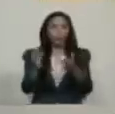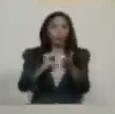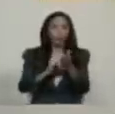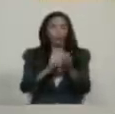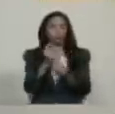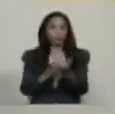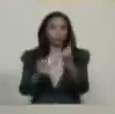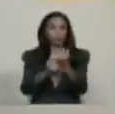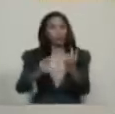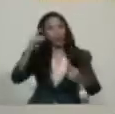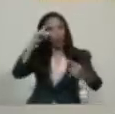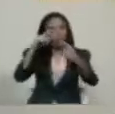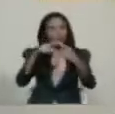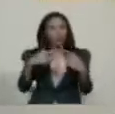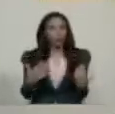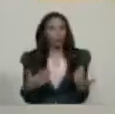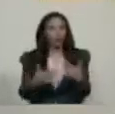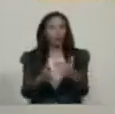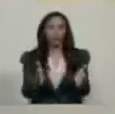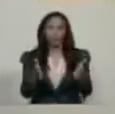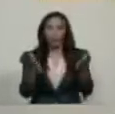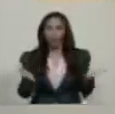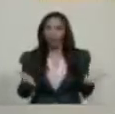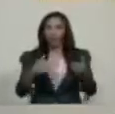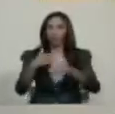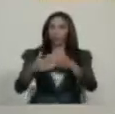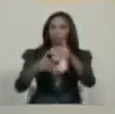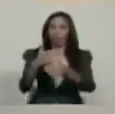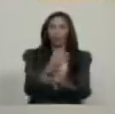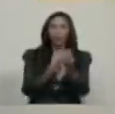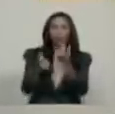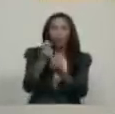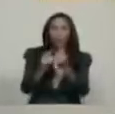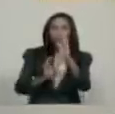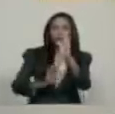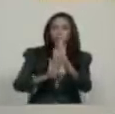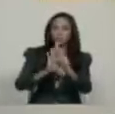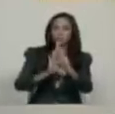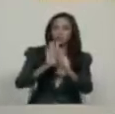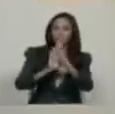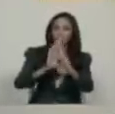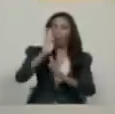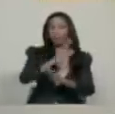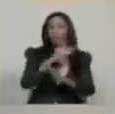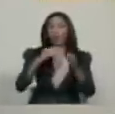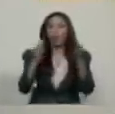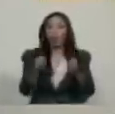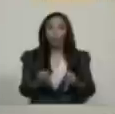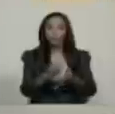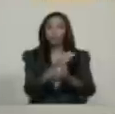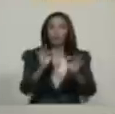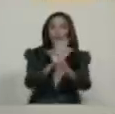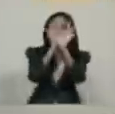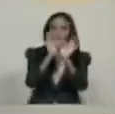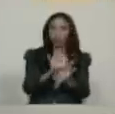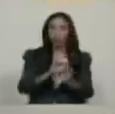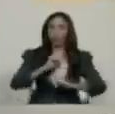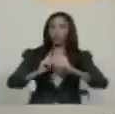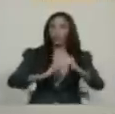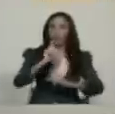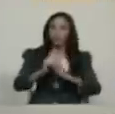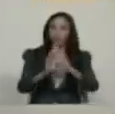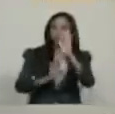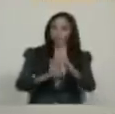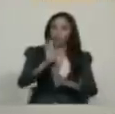nos va a llevar a victoria estratégica y estructural en el proceso económico de establecer un modelo productivo que